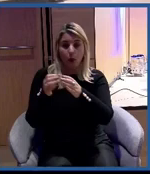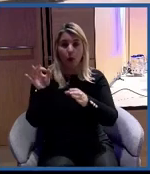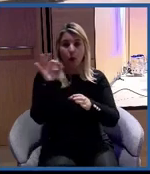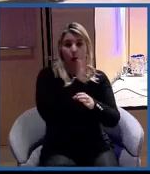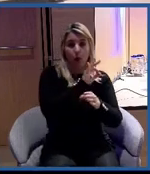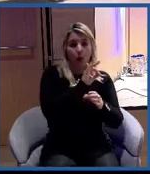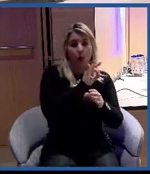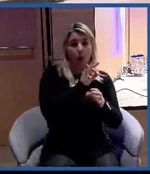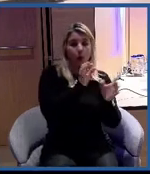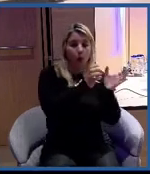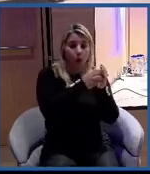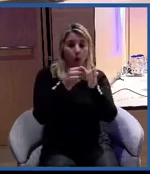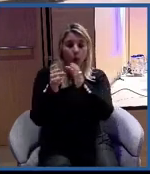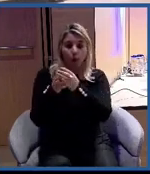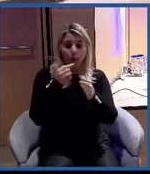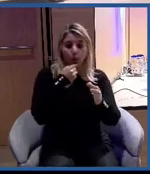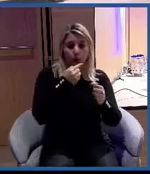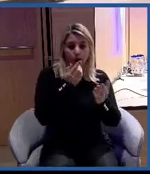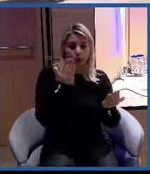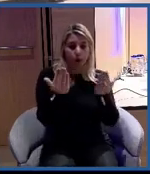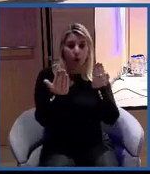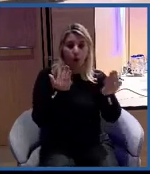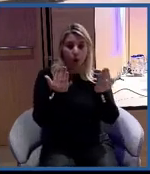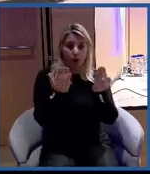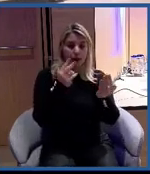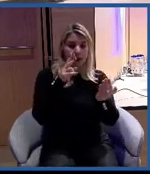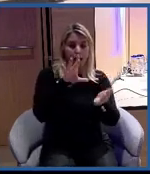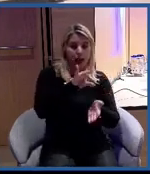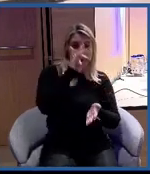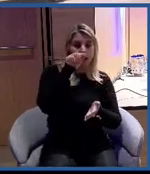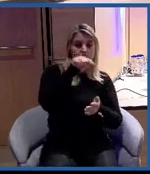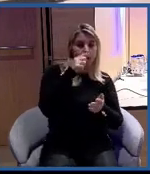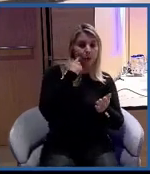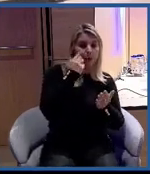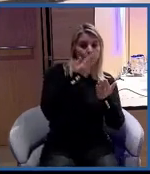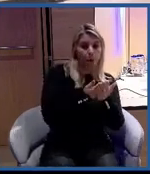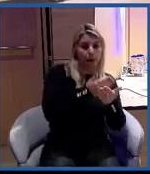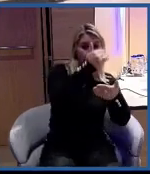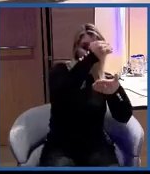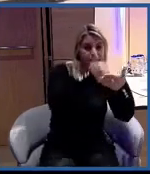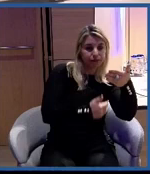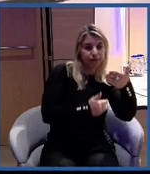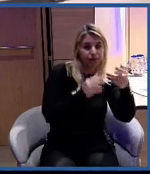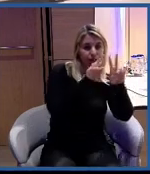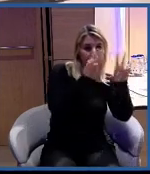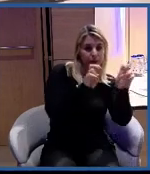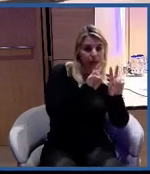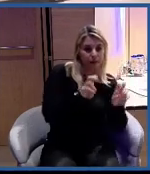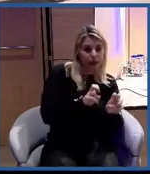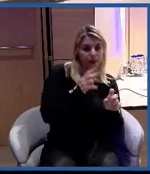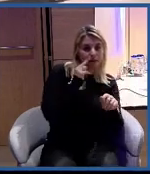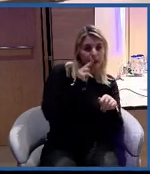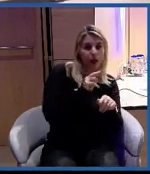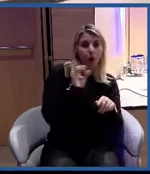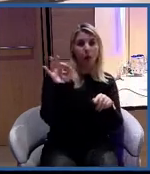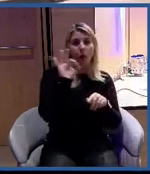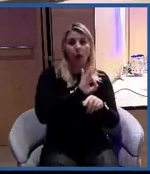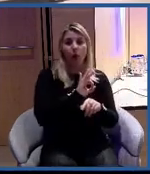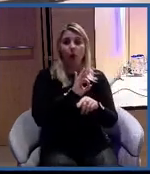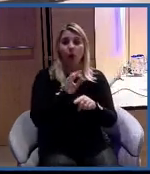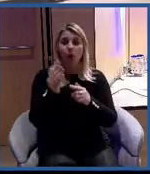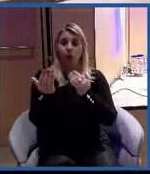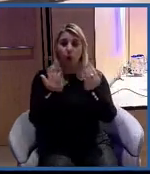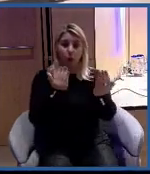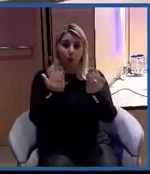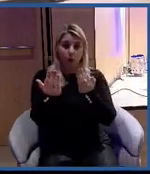distintos partidos uno elige un partido y ve las propuestas de ese partido por tema o bien vas a